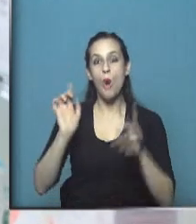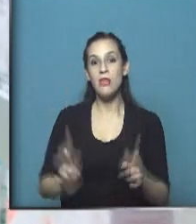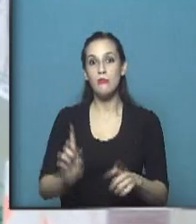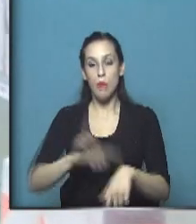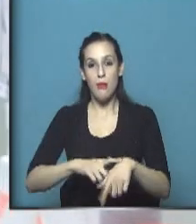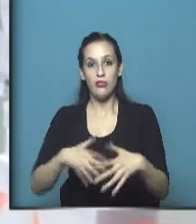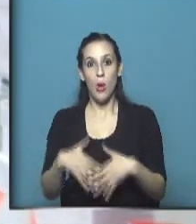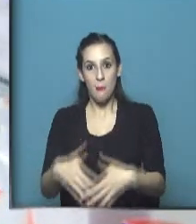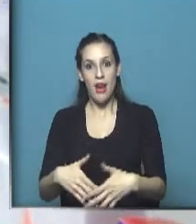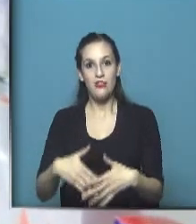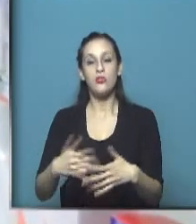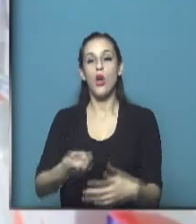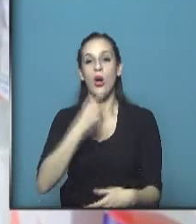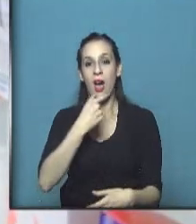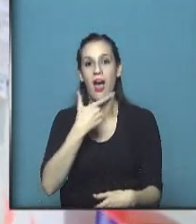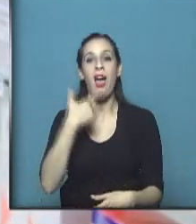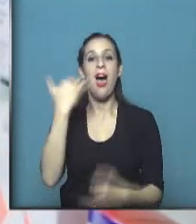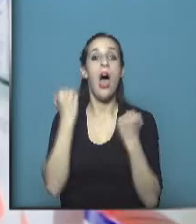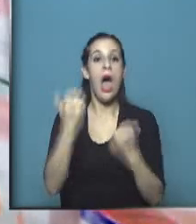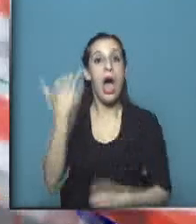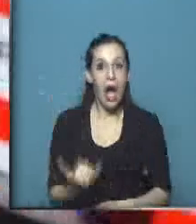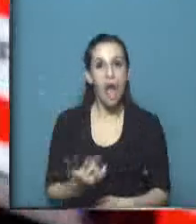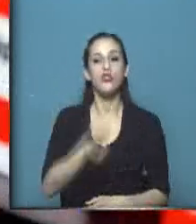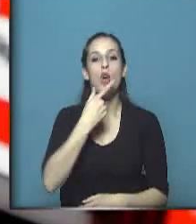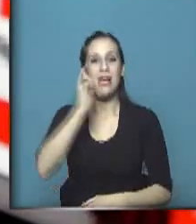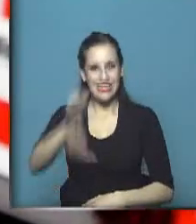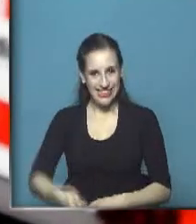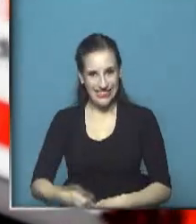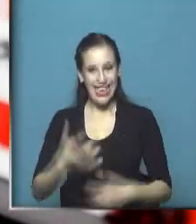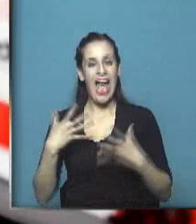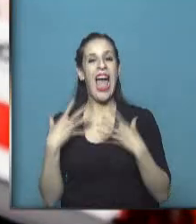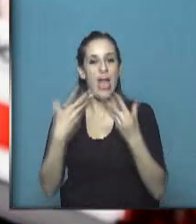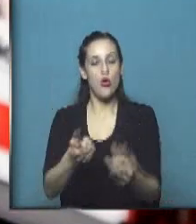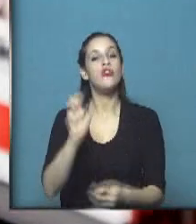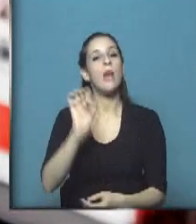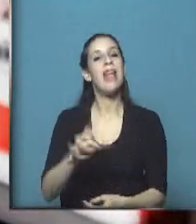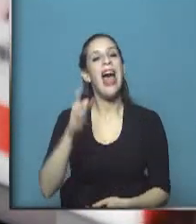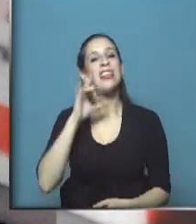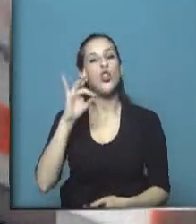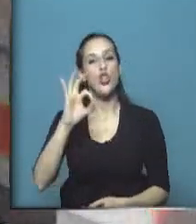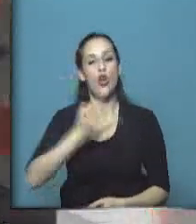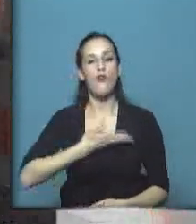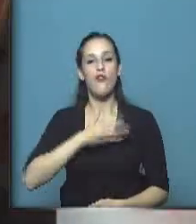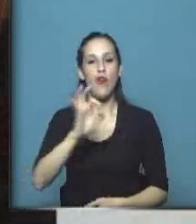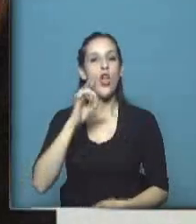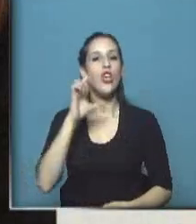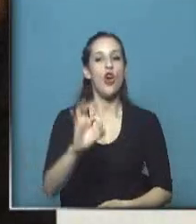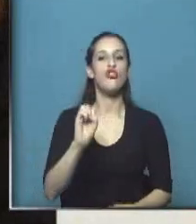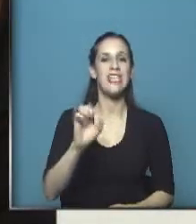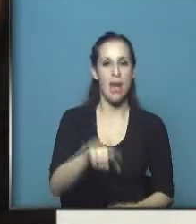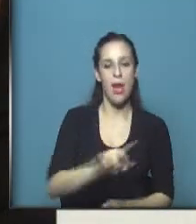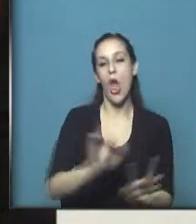en el caso del ácido fólico, sí está demostrado que pero se beneficia. Pero en el ácido fólico. Solo ácido fólico, no el suplemento. No el combo, no eso que te dicen,